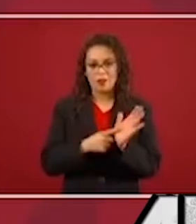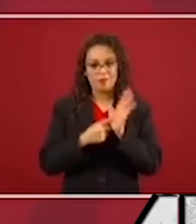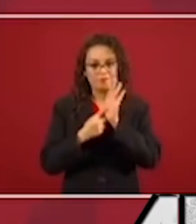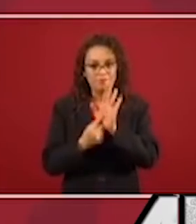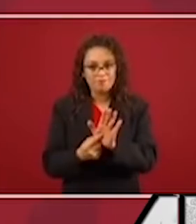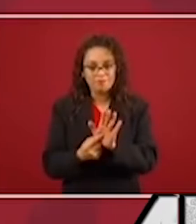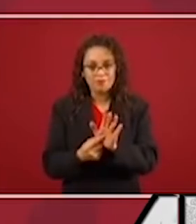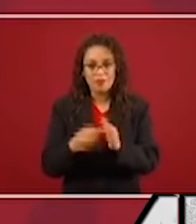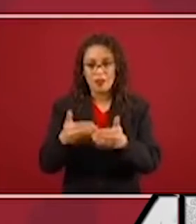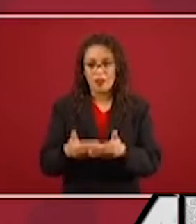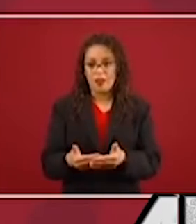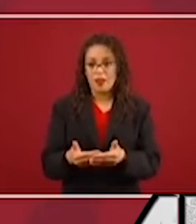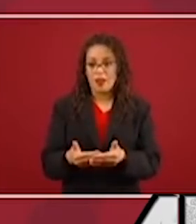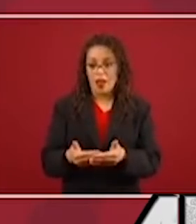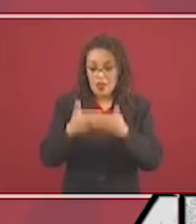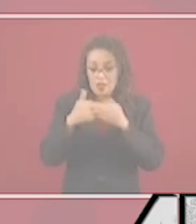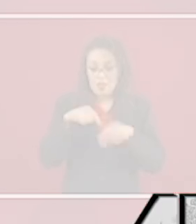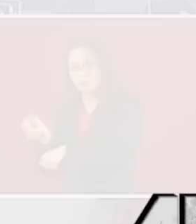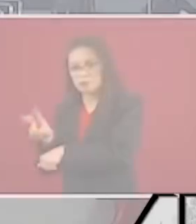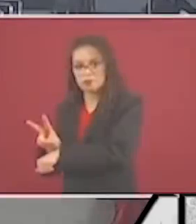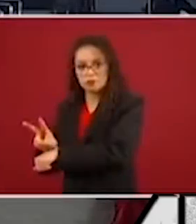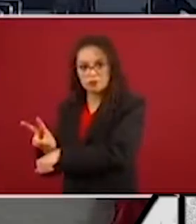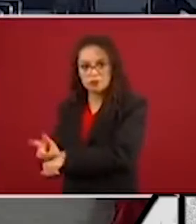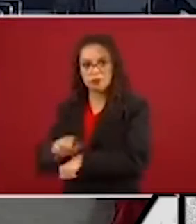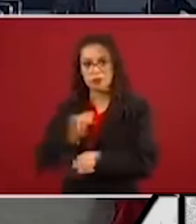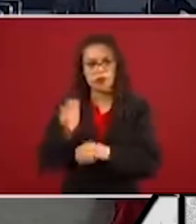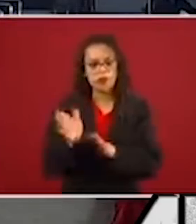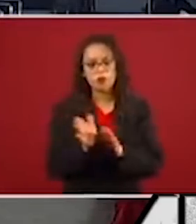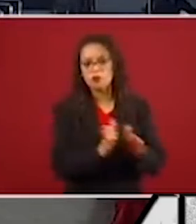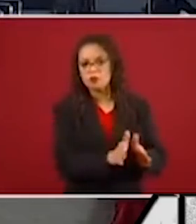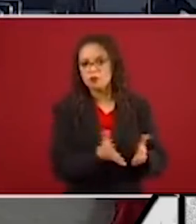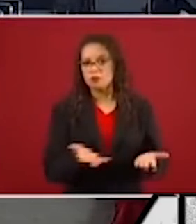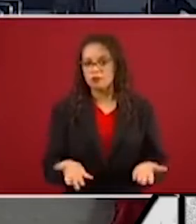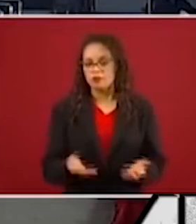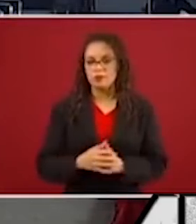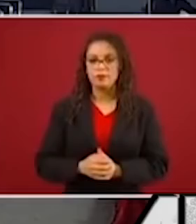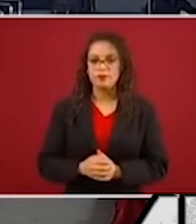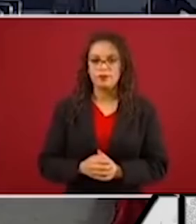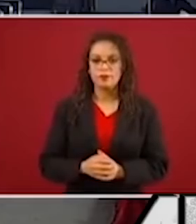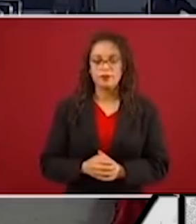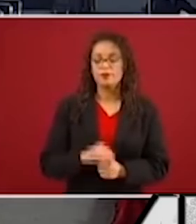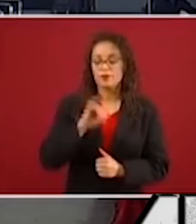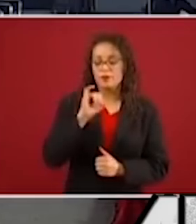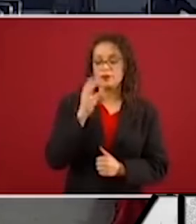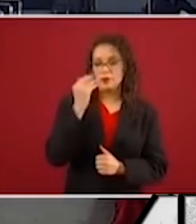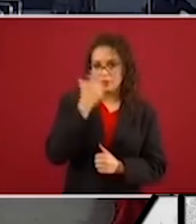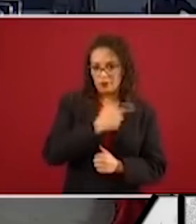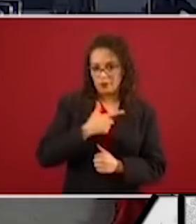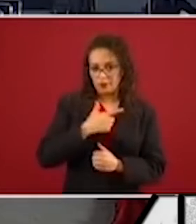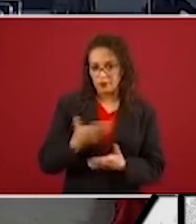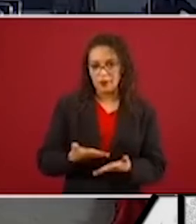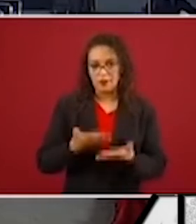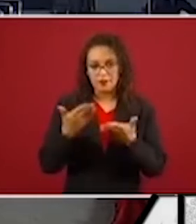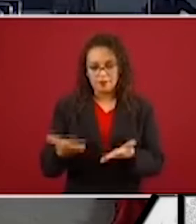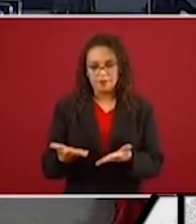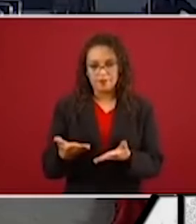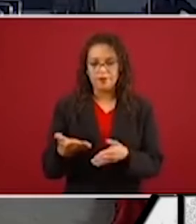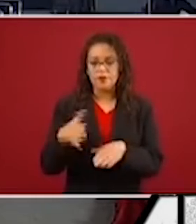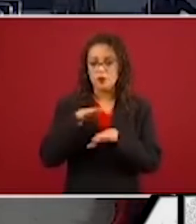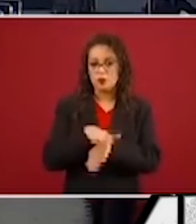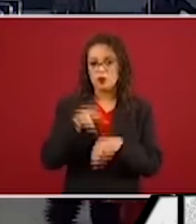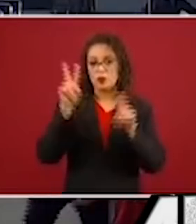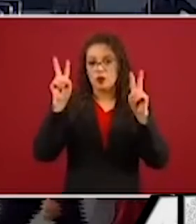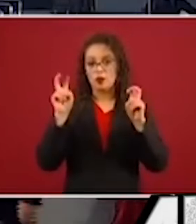Andrés Manuel López Obrador. Miren, este tema de las de los brotes en los